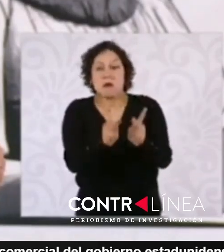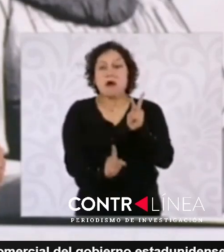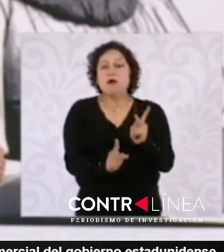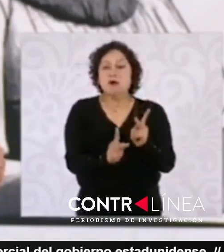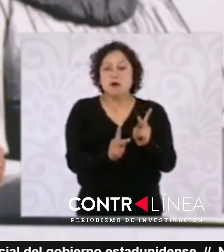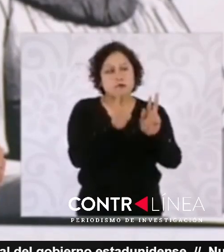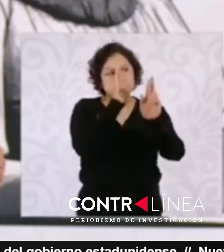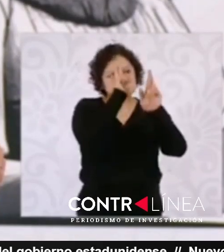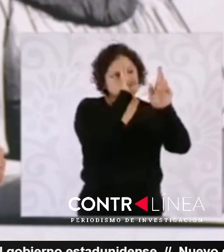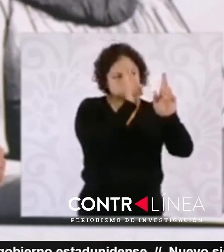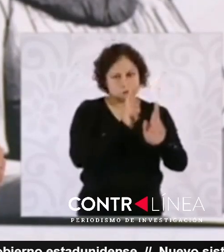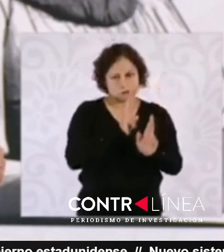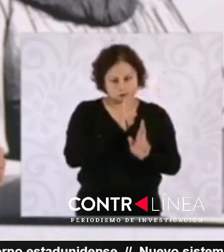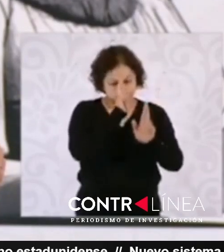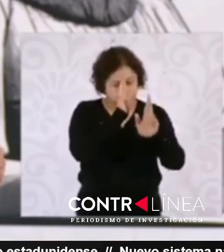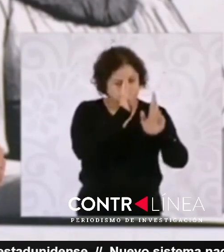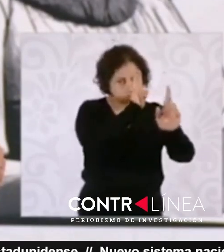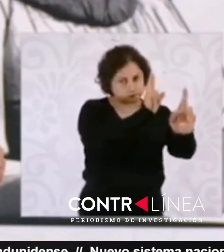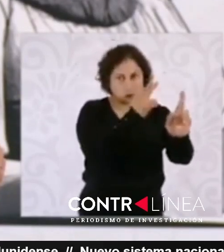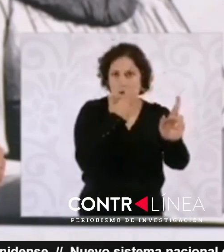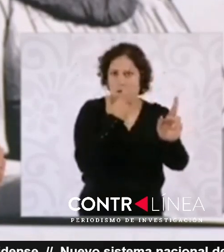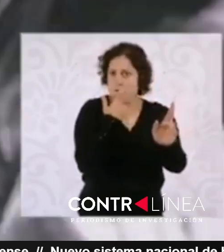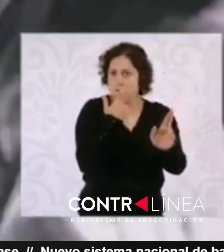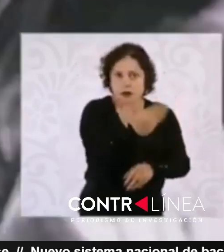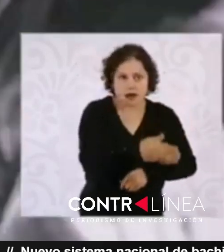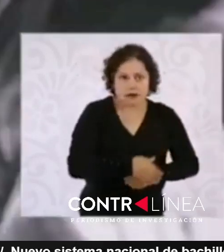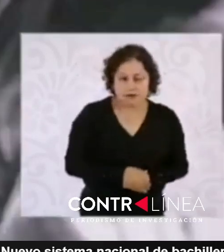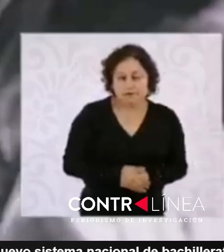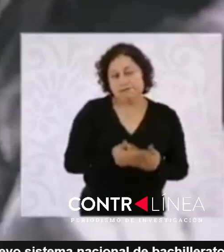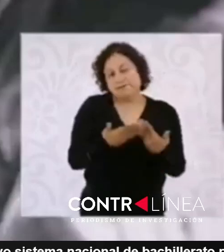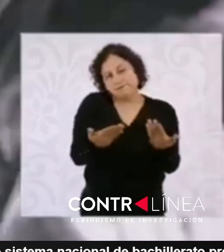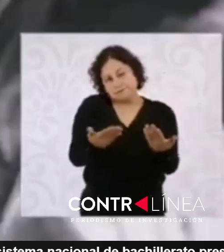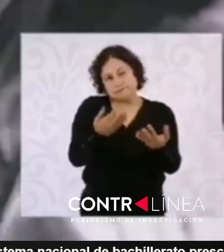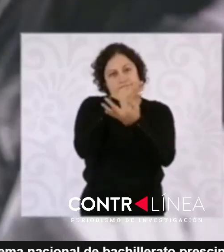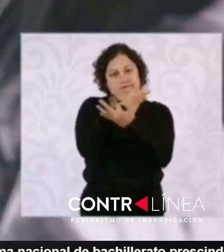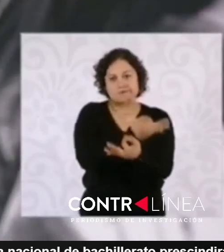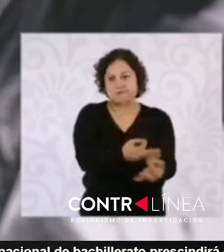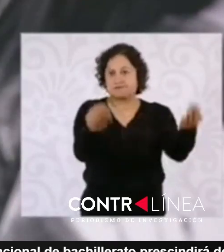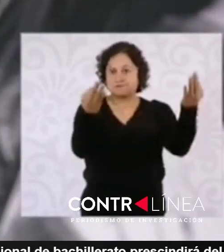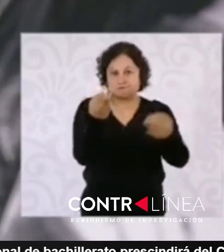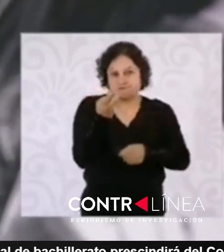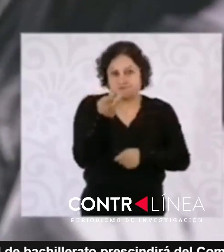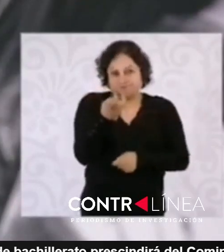de respeto y pues esta es la noticia que tenemos que